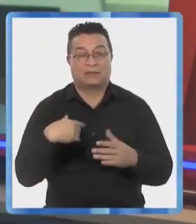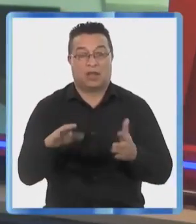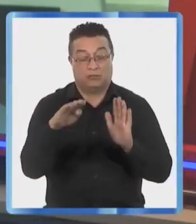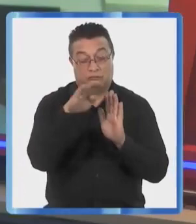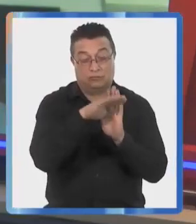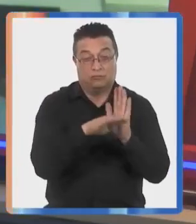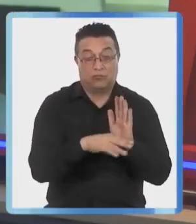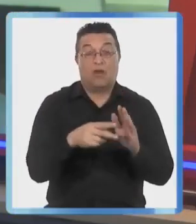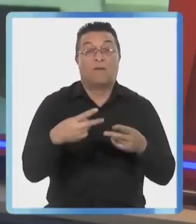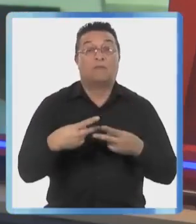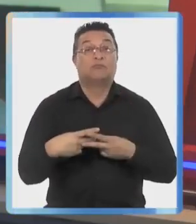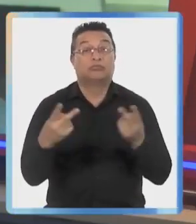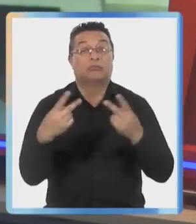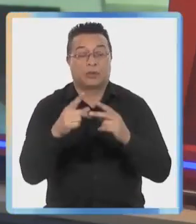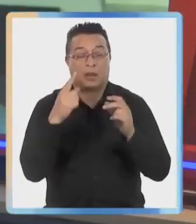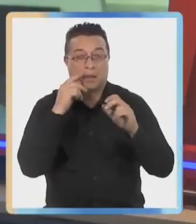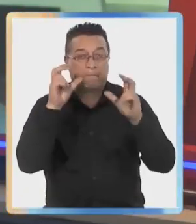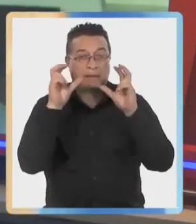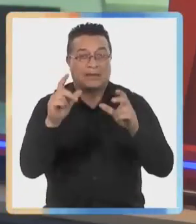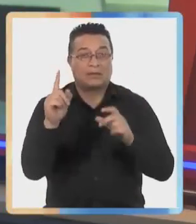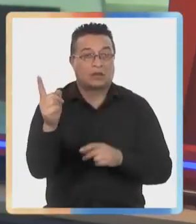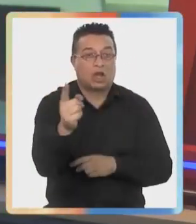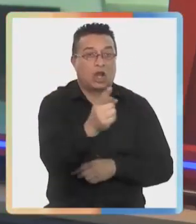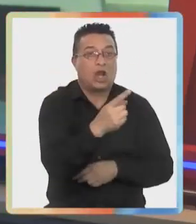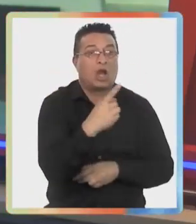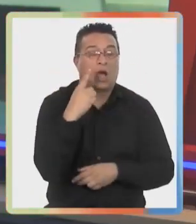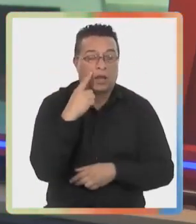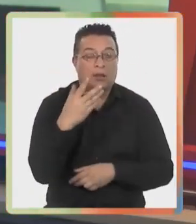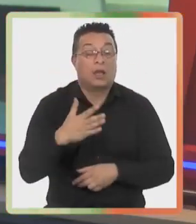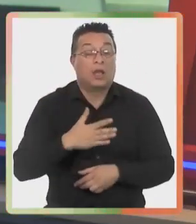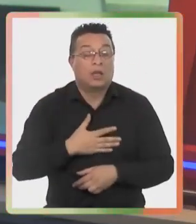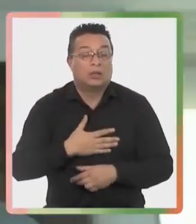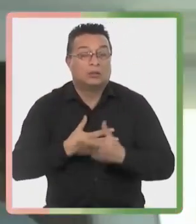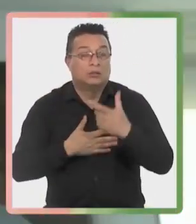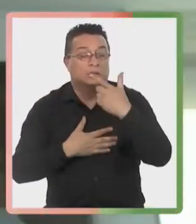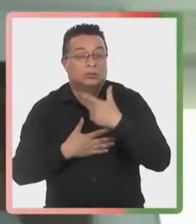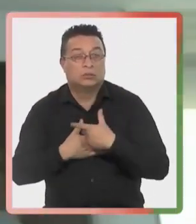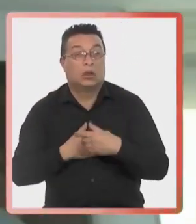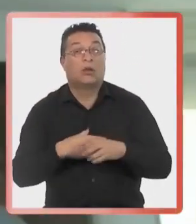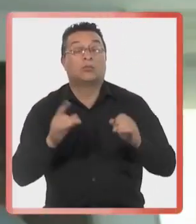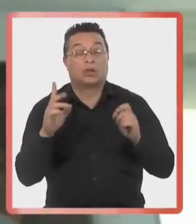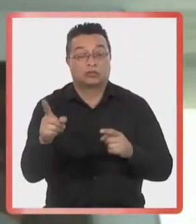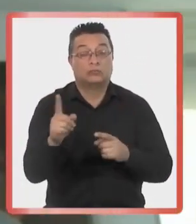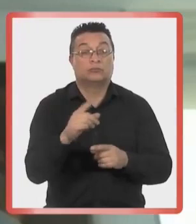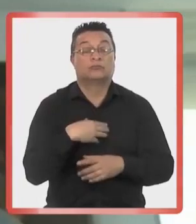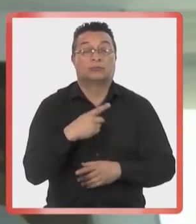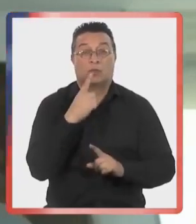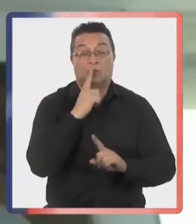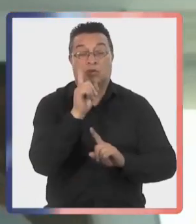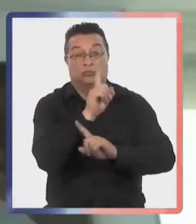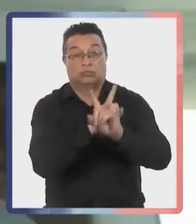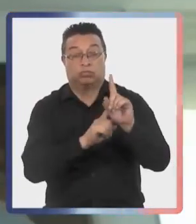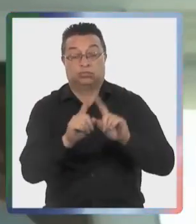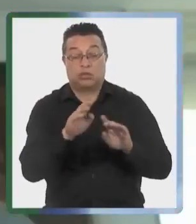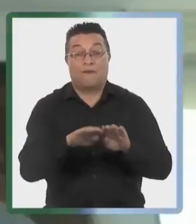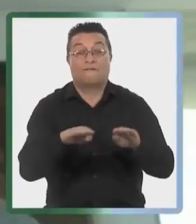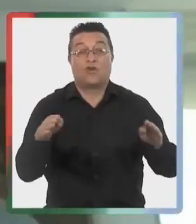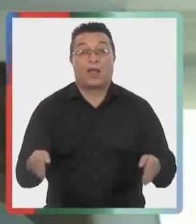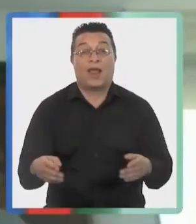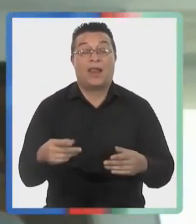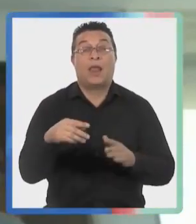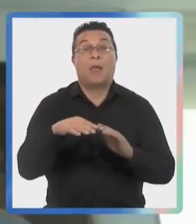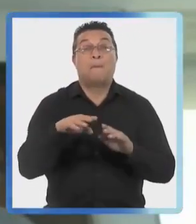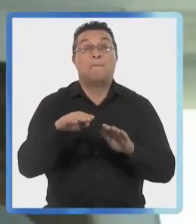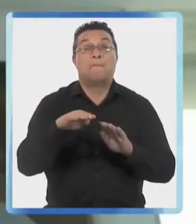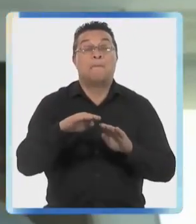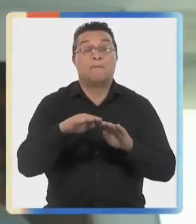lista de vocales y muchos estarán muy pendientes de esta entrevista y dirán, y a ver, en mi caso, A ver, las excepciones de vocales de mesa son bastante más grandes, están